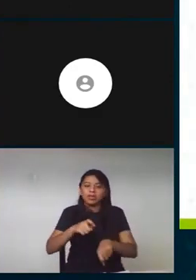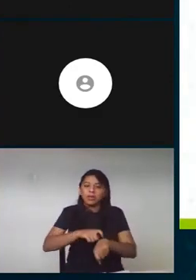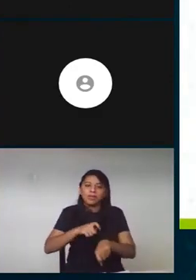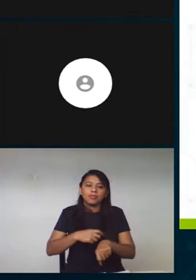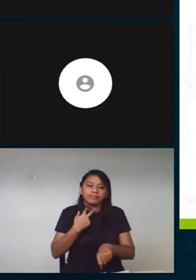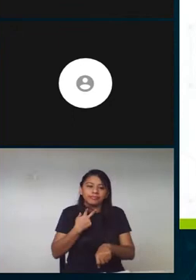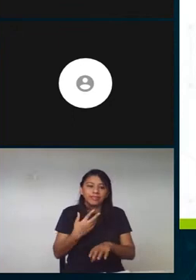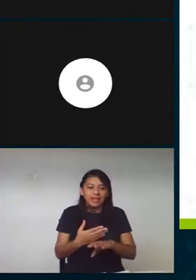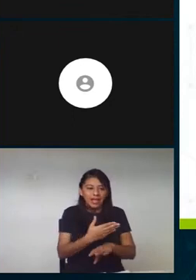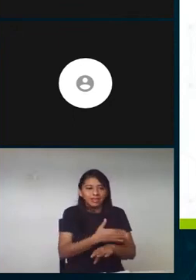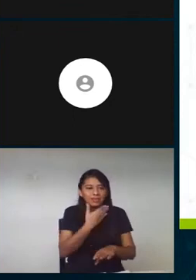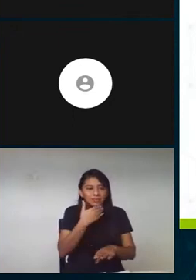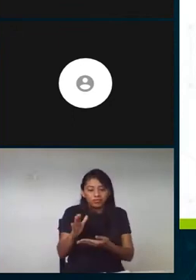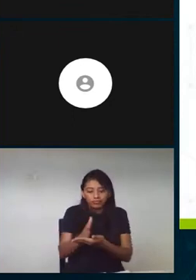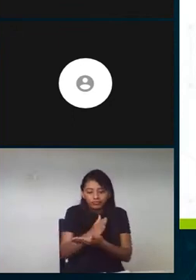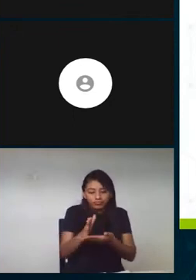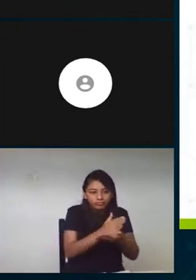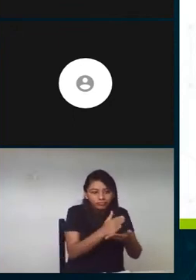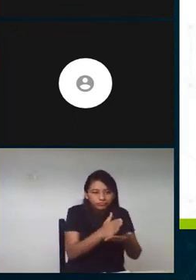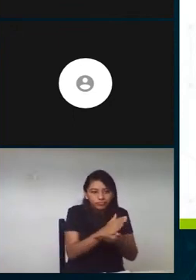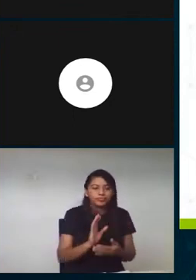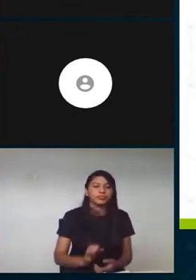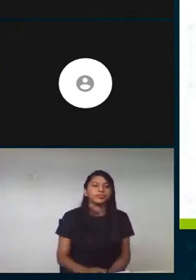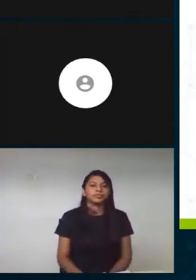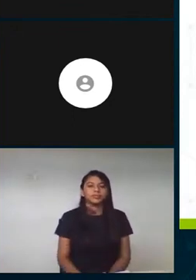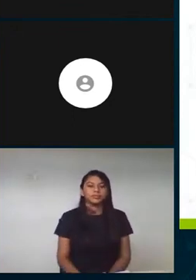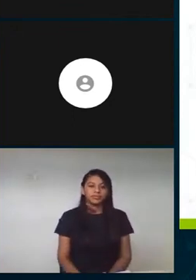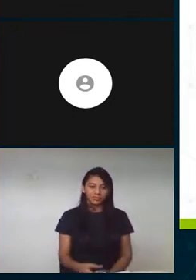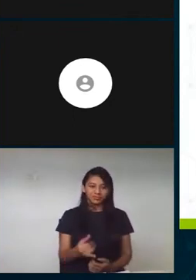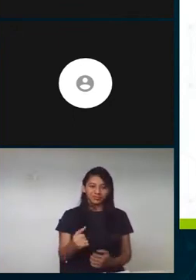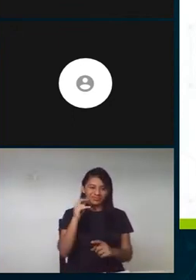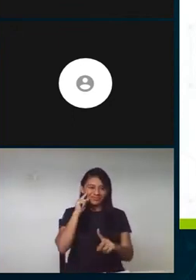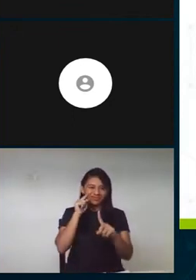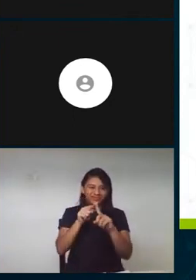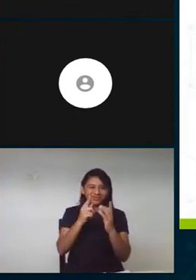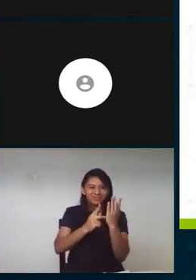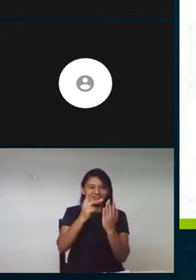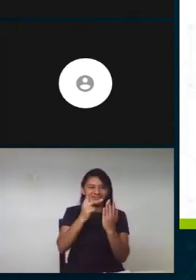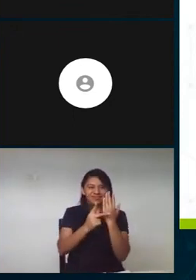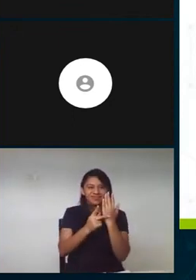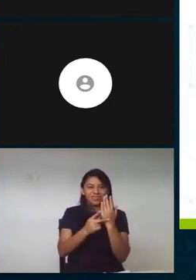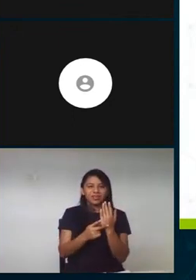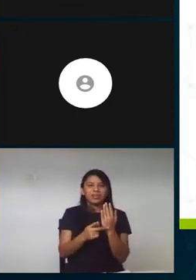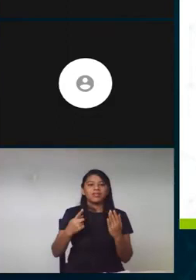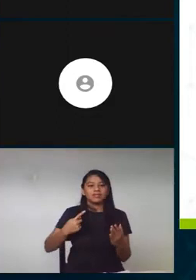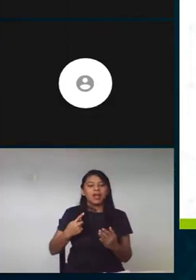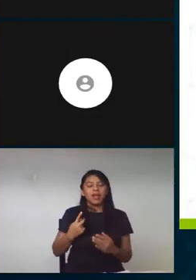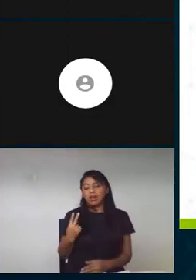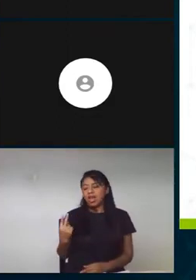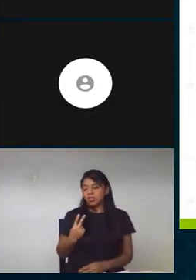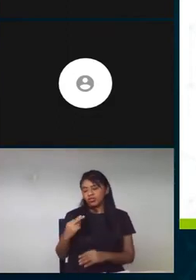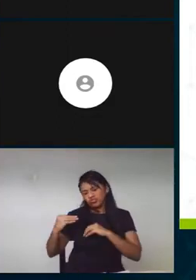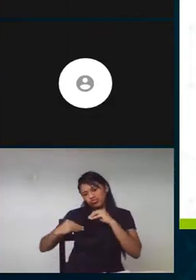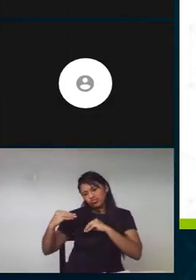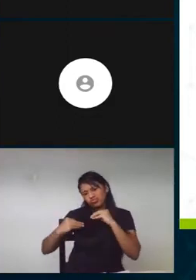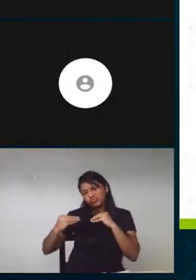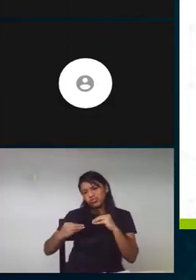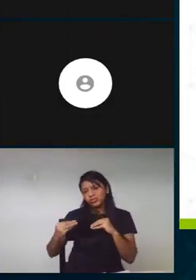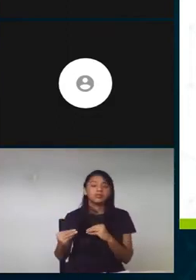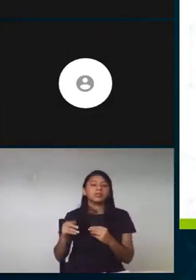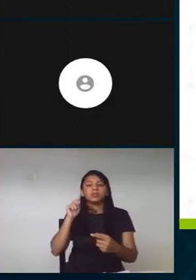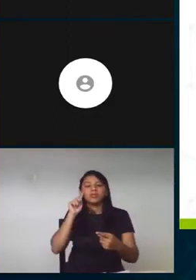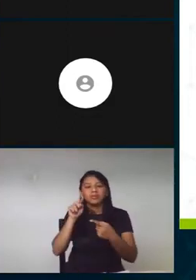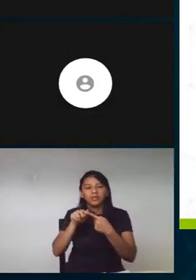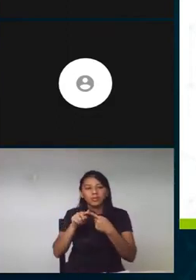tenemos que nuestro objetivo general, ¿cuál es? Diseñar un sistema tecnológico industrial para la clasificación de residuos orgánicos e inorgánicos